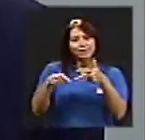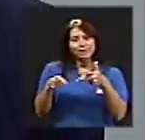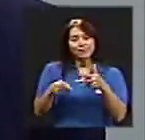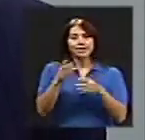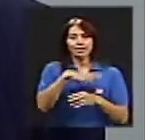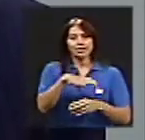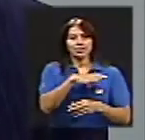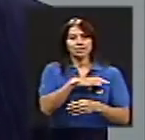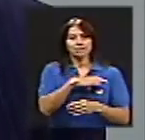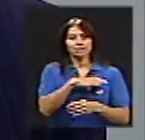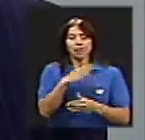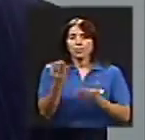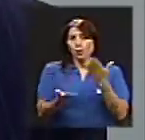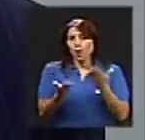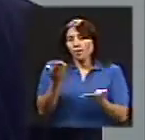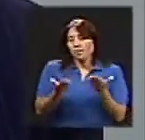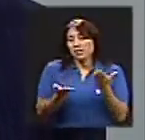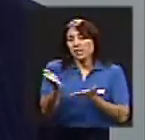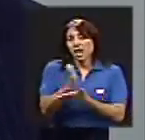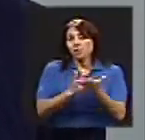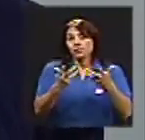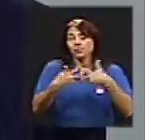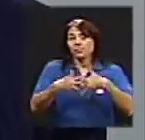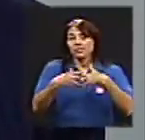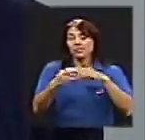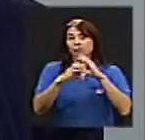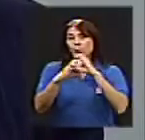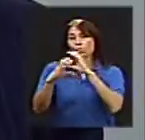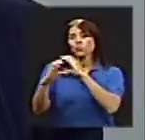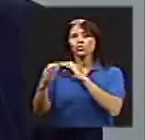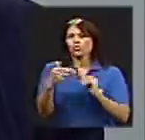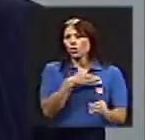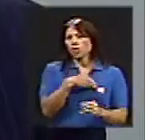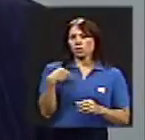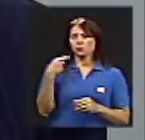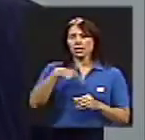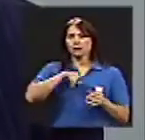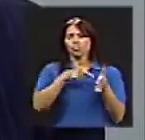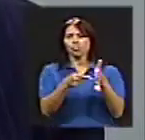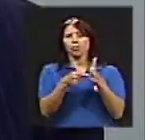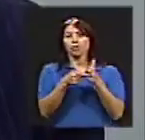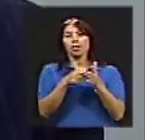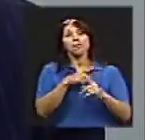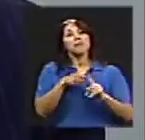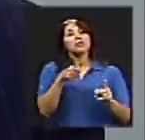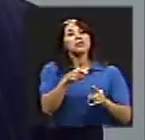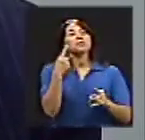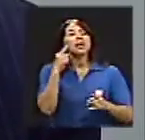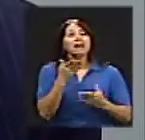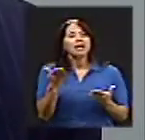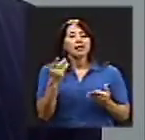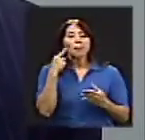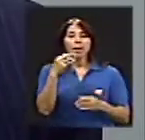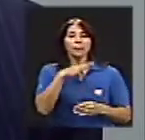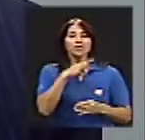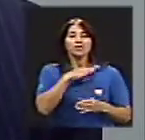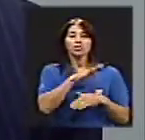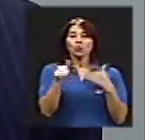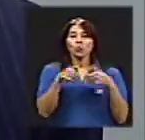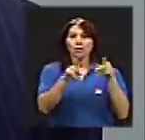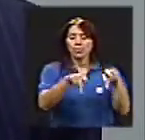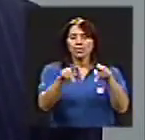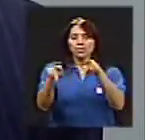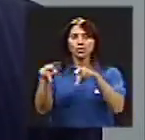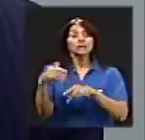probablemente algunos autobuseros no les gustan, pero que al final de cuentas es en beneficio de todos. Yo sé que los